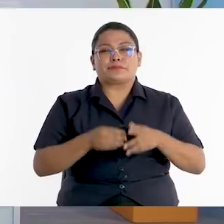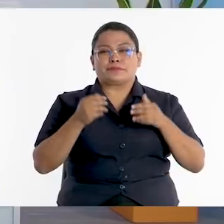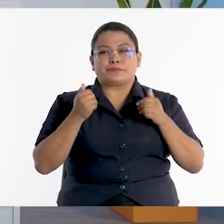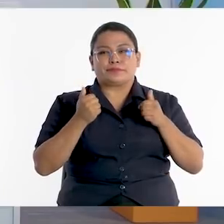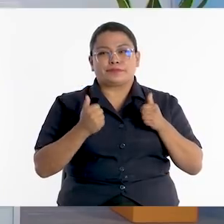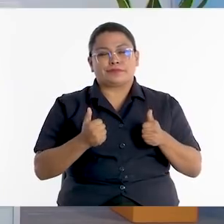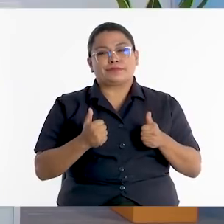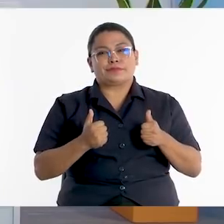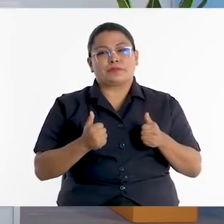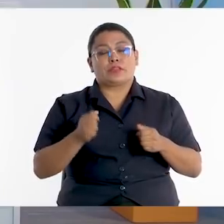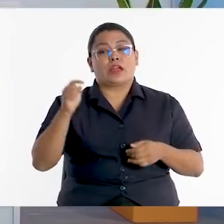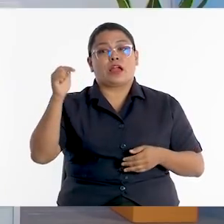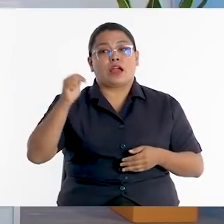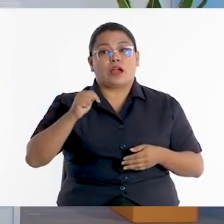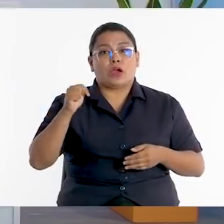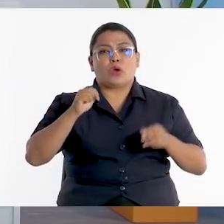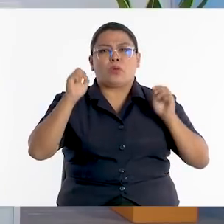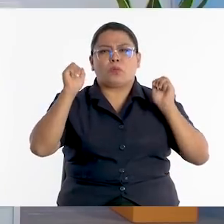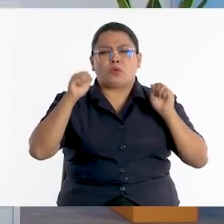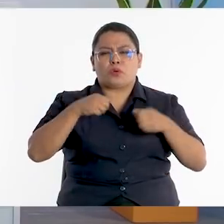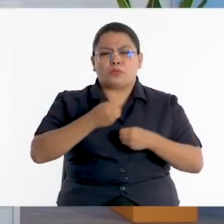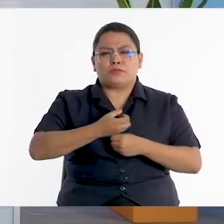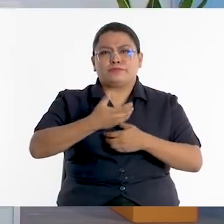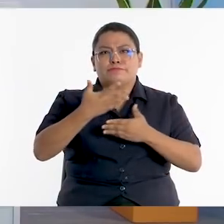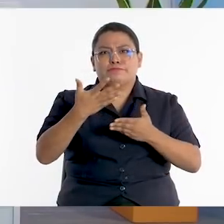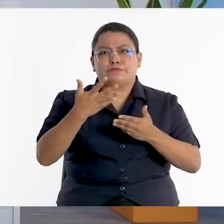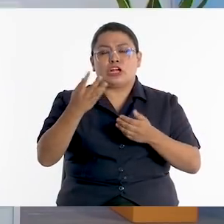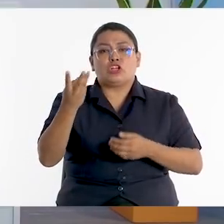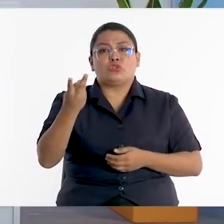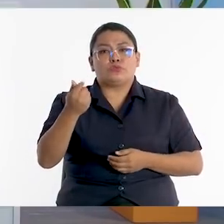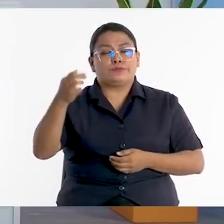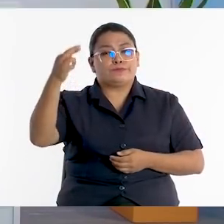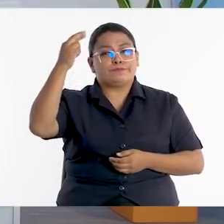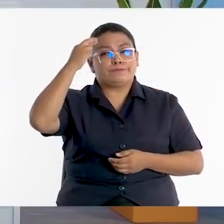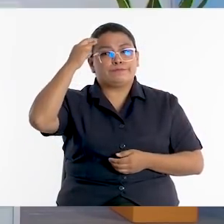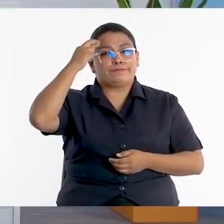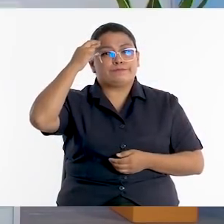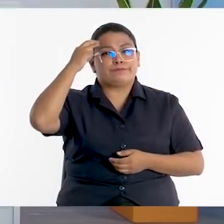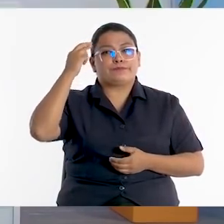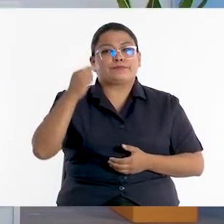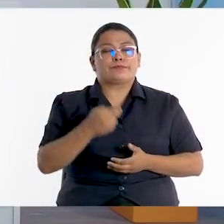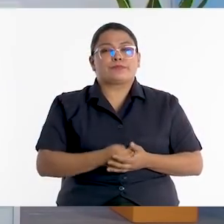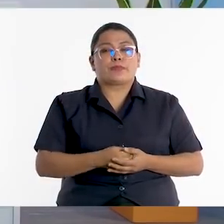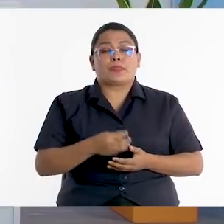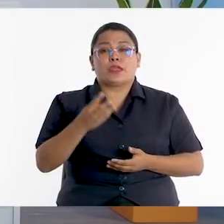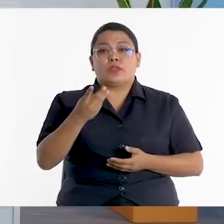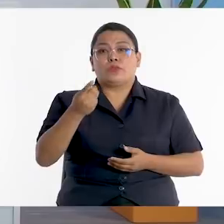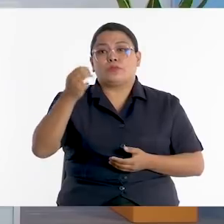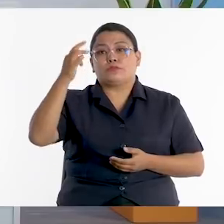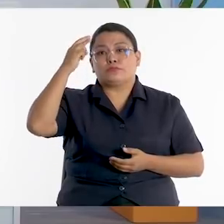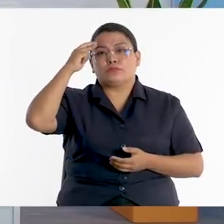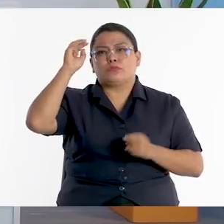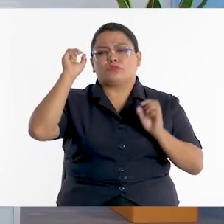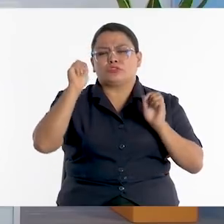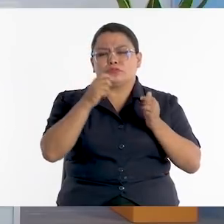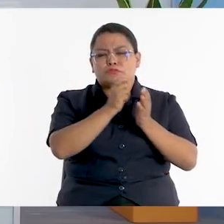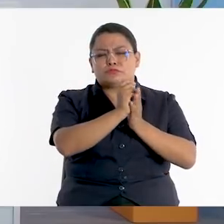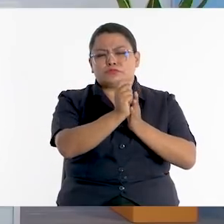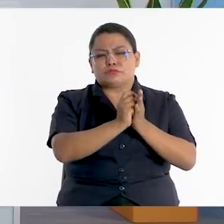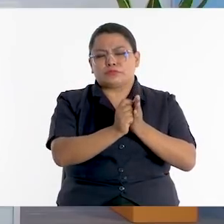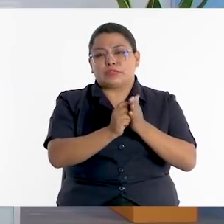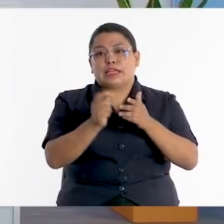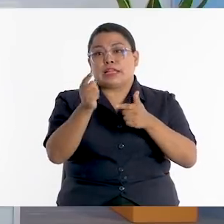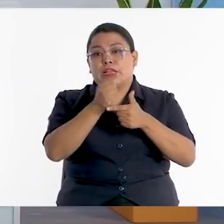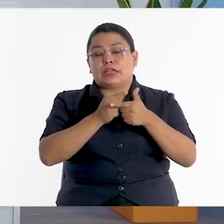Bien, ahora podemos expresar el valor de razón. El valor de razón lo podemos escribir como